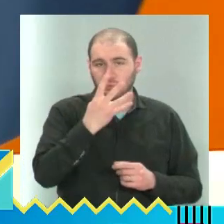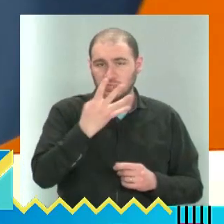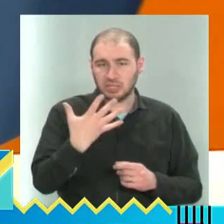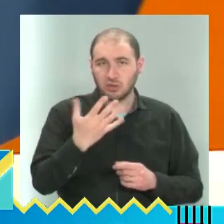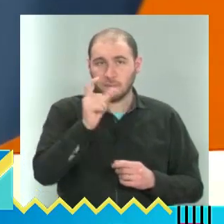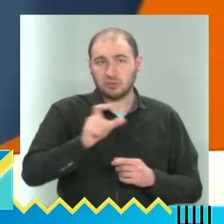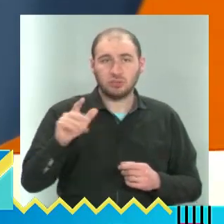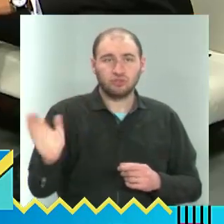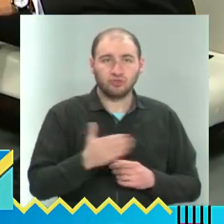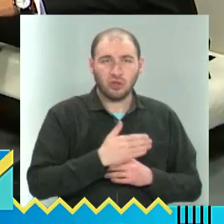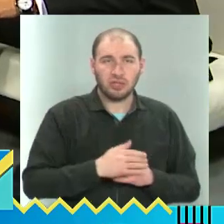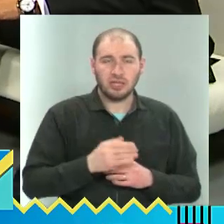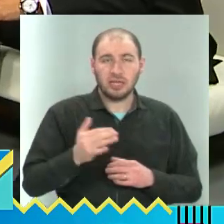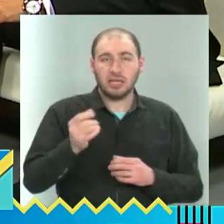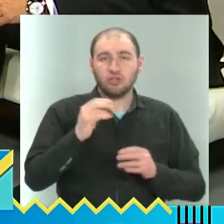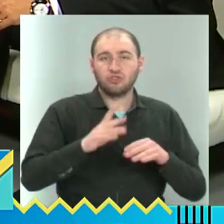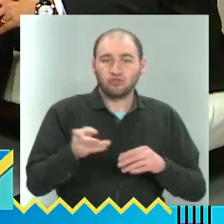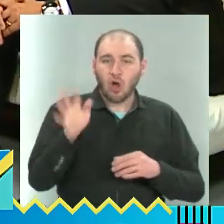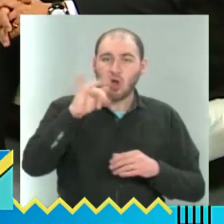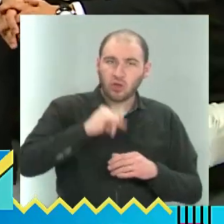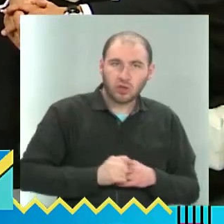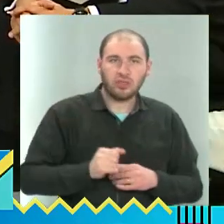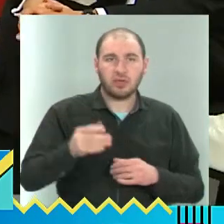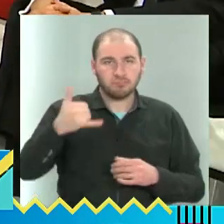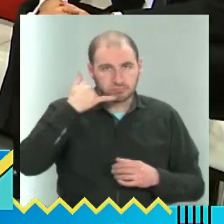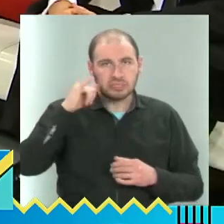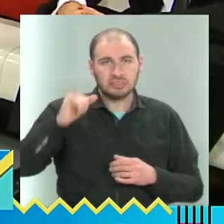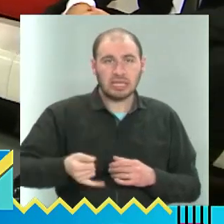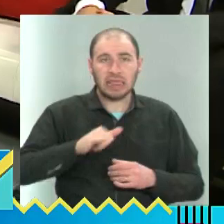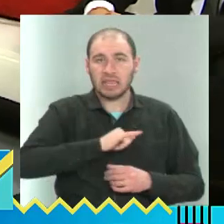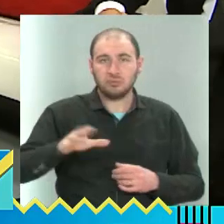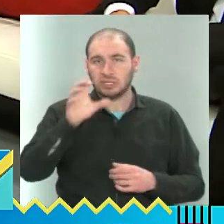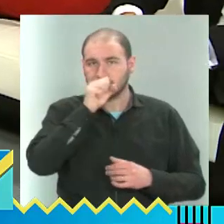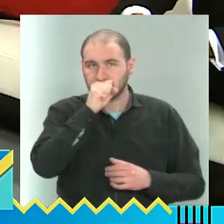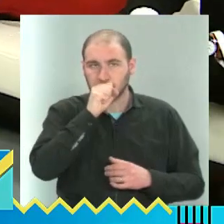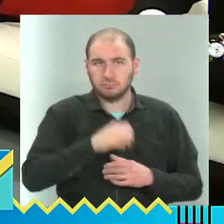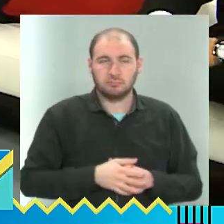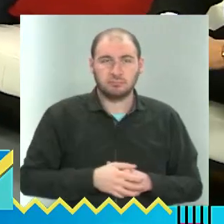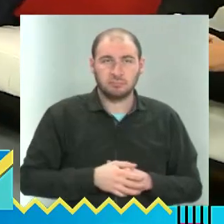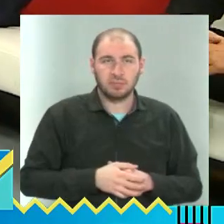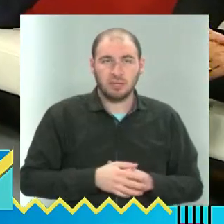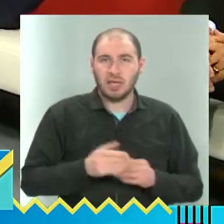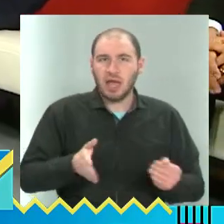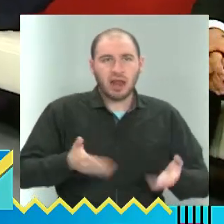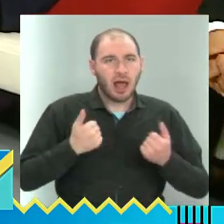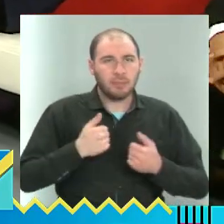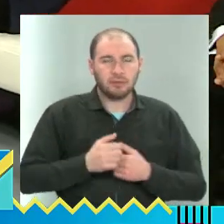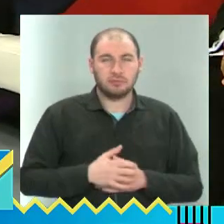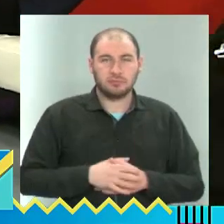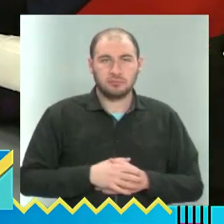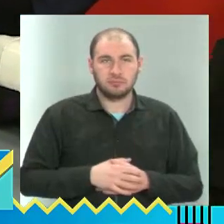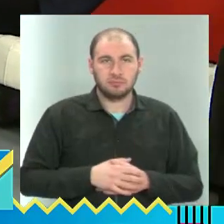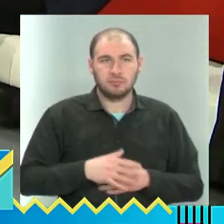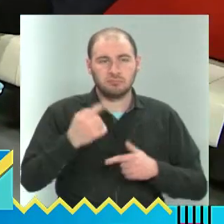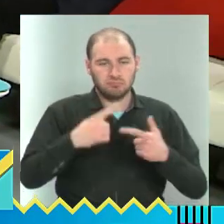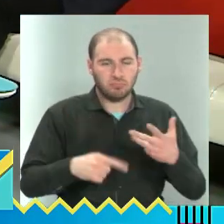la población supiera que atiende los 365 días del año, que la denuncia es anónima, que se actúa inmediatamente. Digo, todo esto